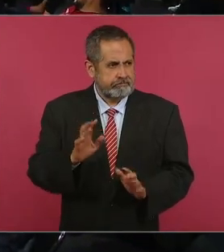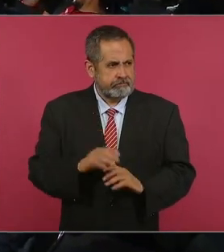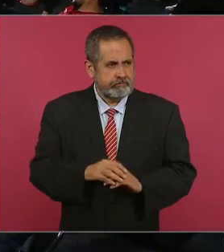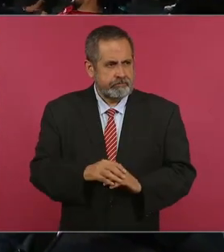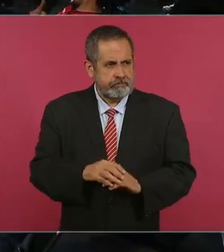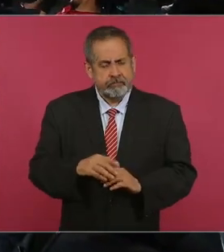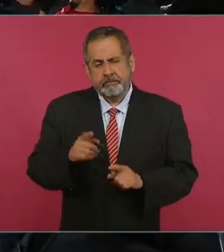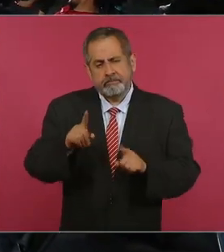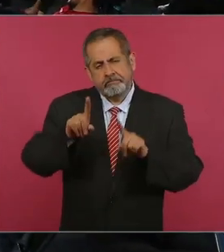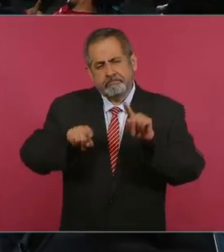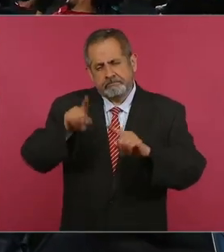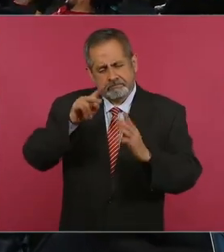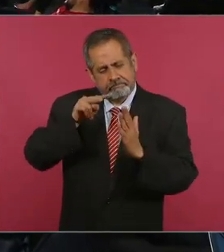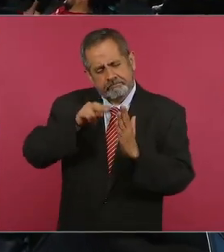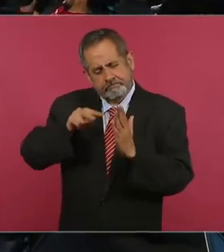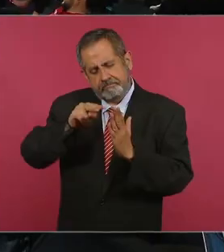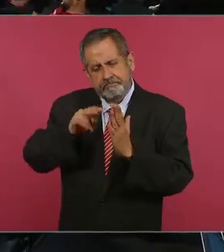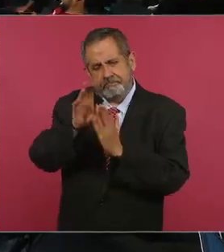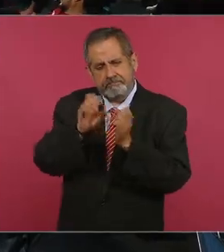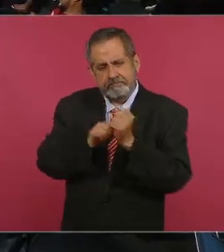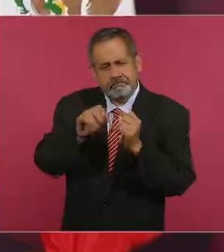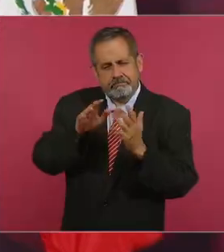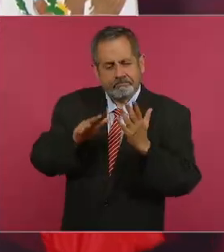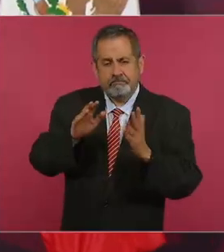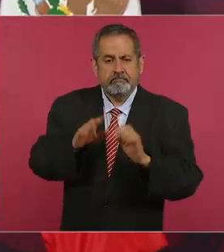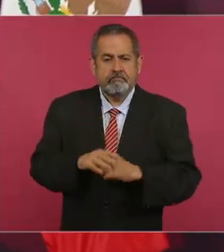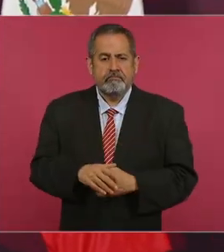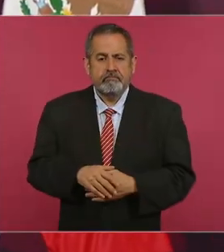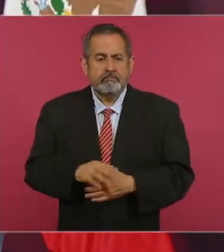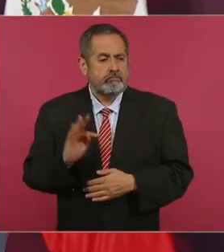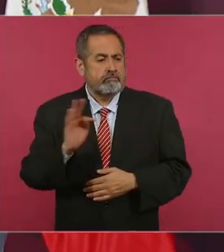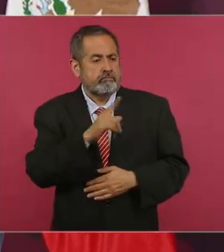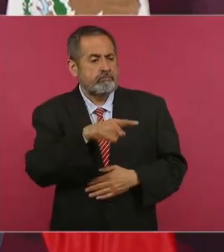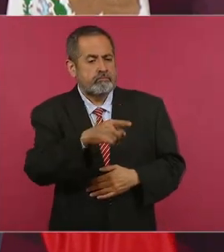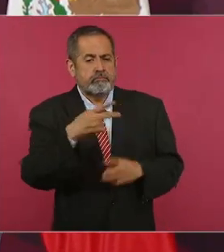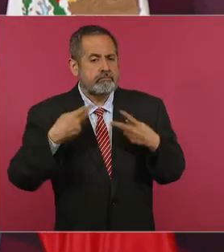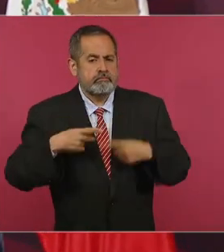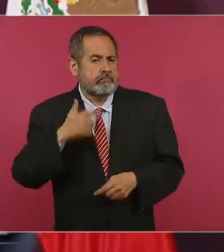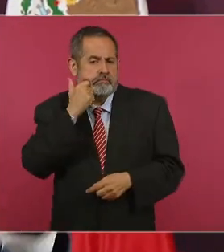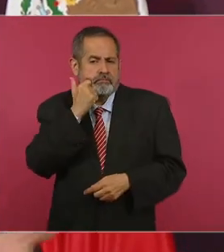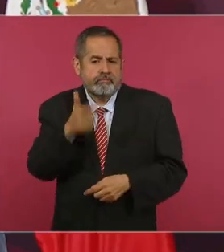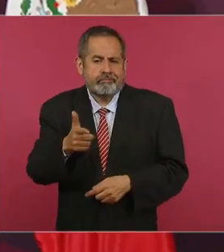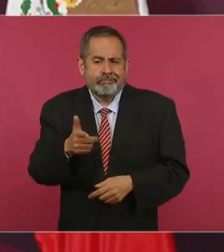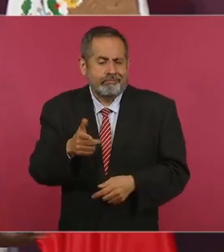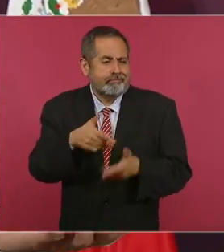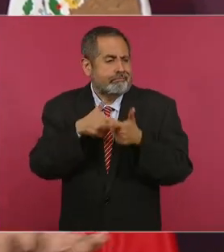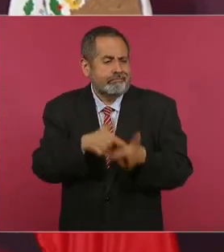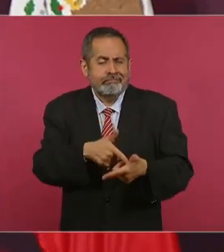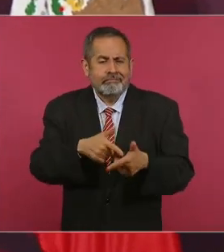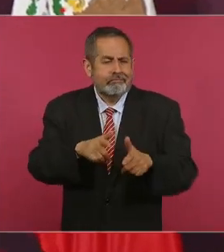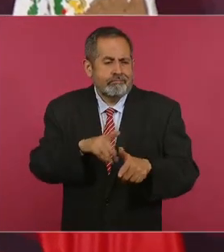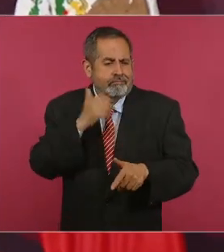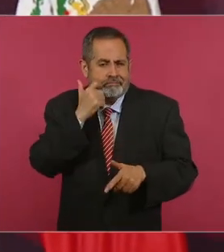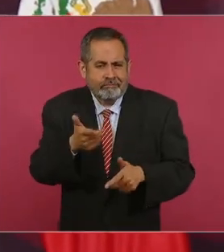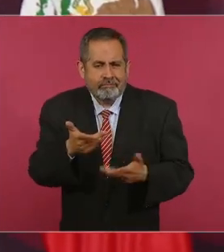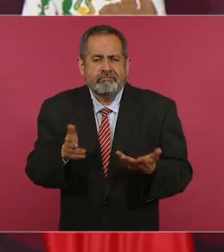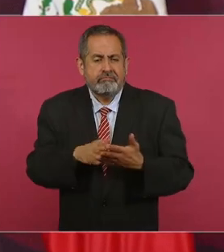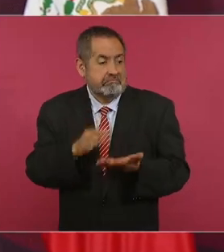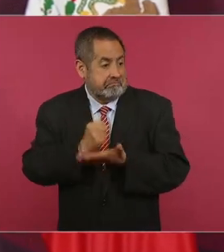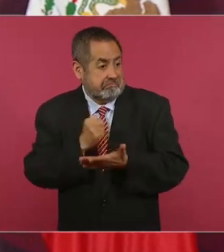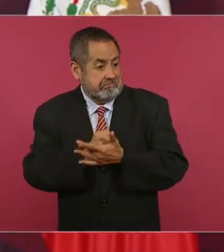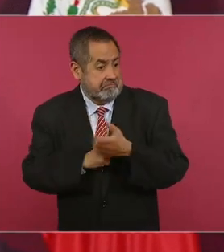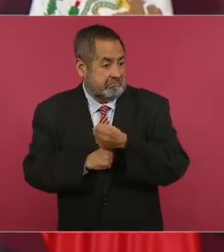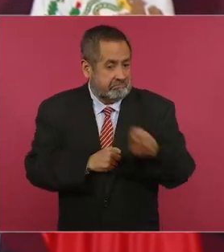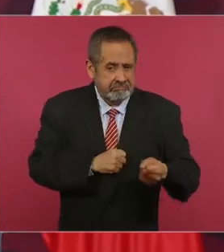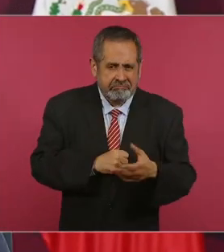de interpretación, ¿no? Si una persona ya no quiere continuar en un cargo, pues no se le